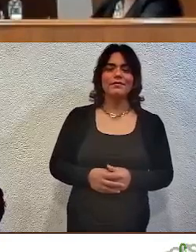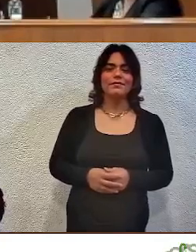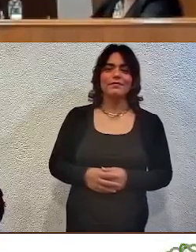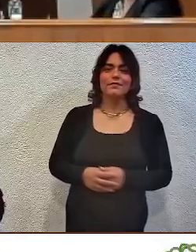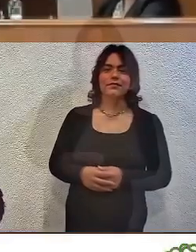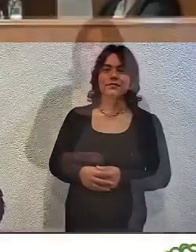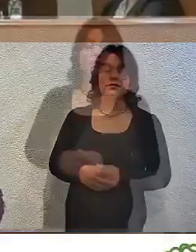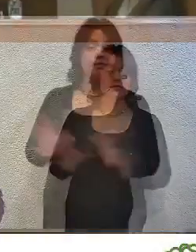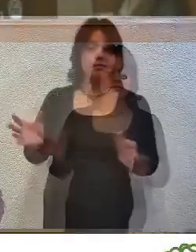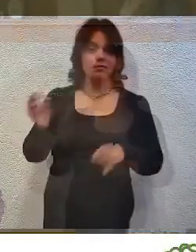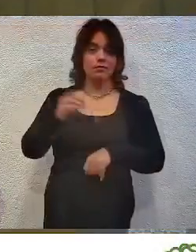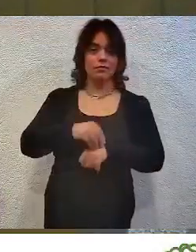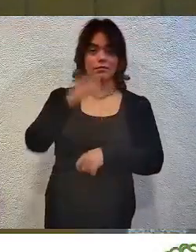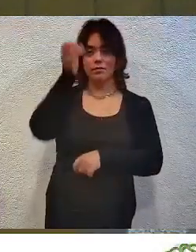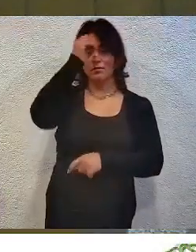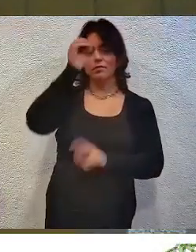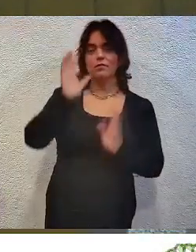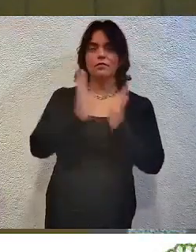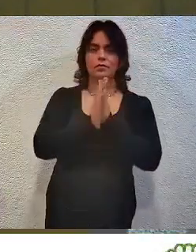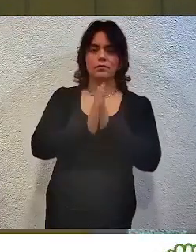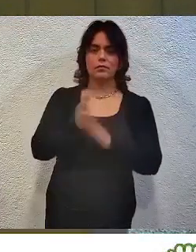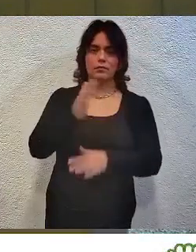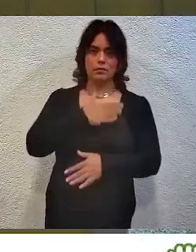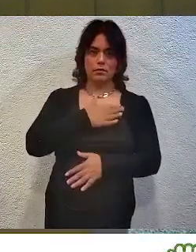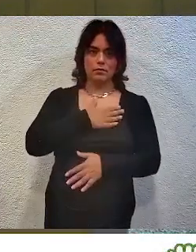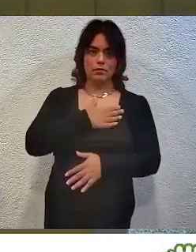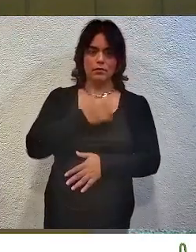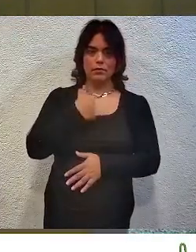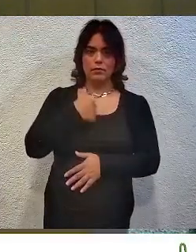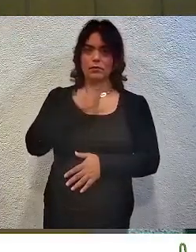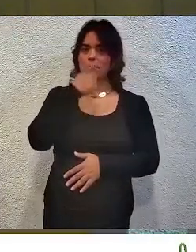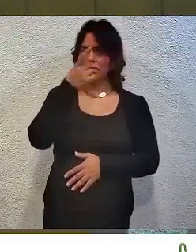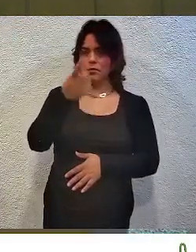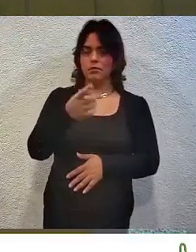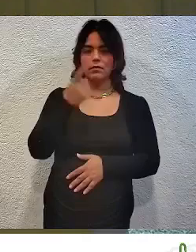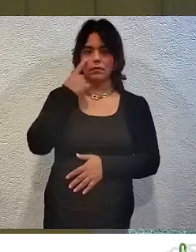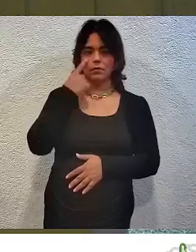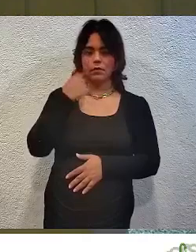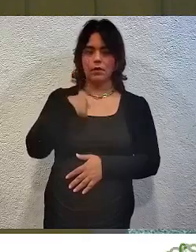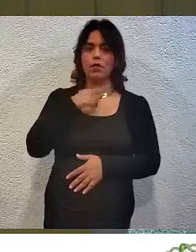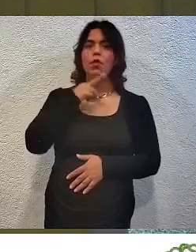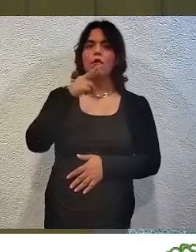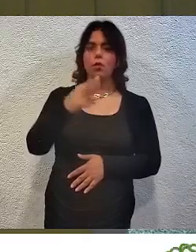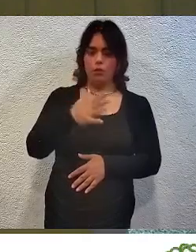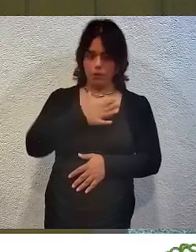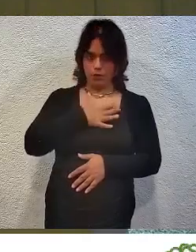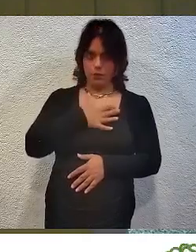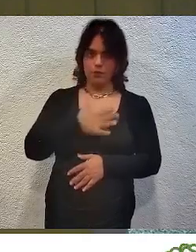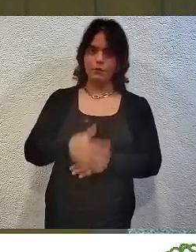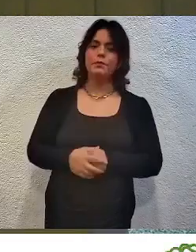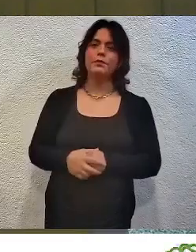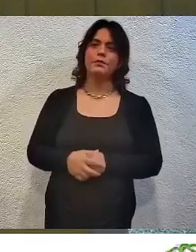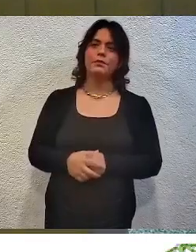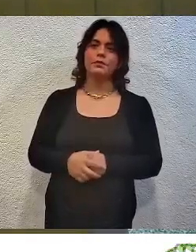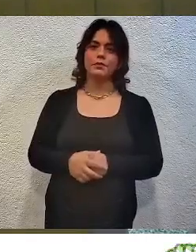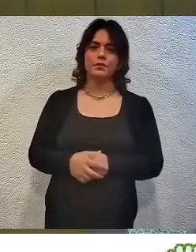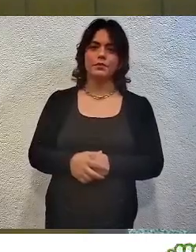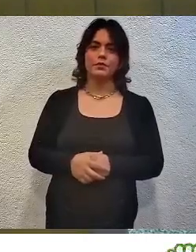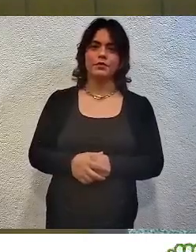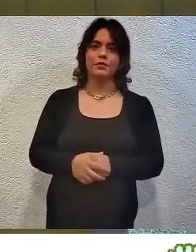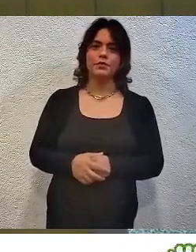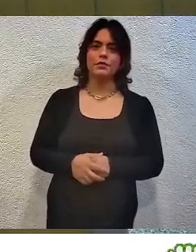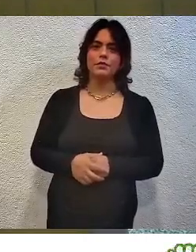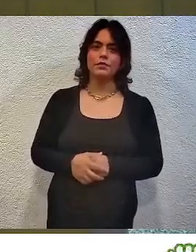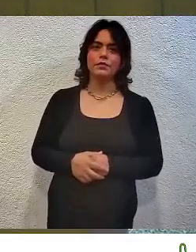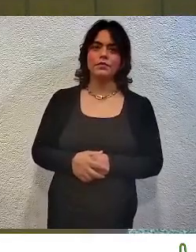Si no hay comentarios, si me permiten, sí me gustaría hacer uso de la voz en este asunto.